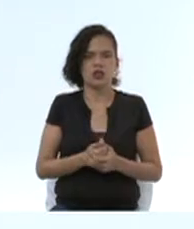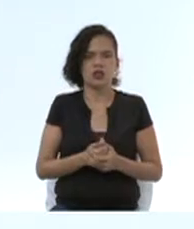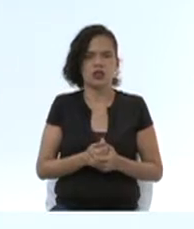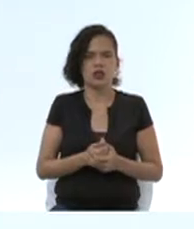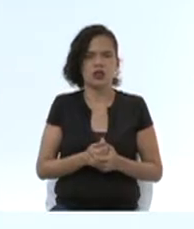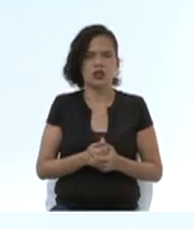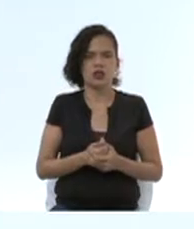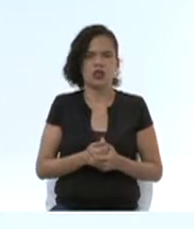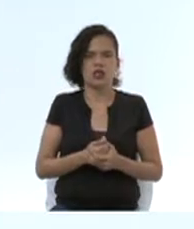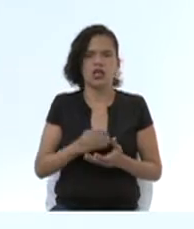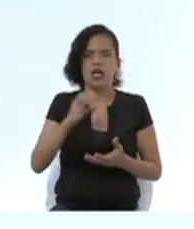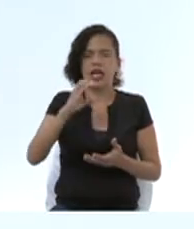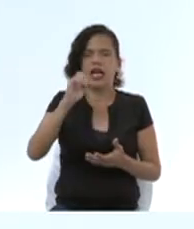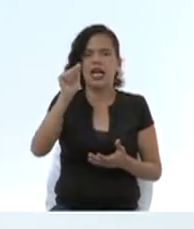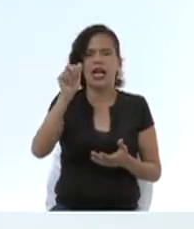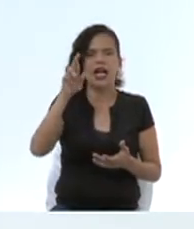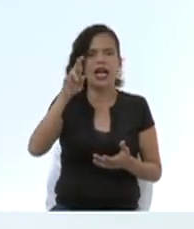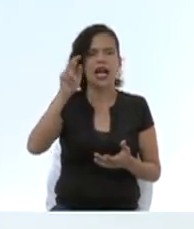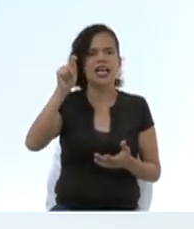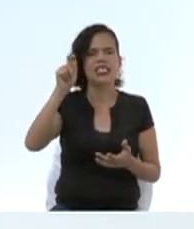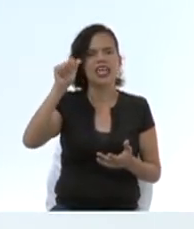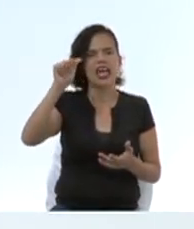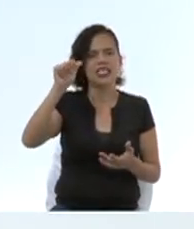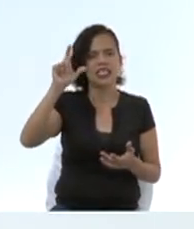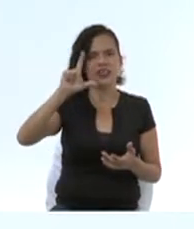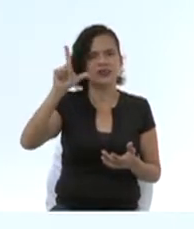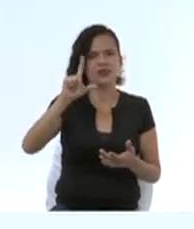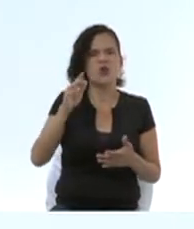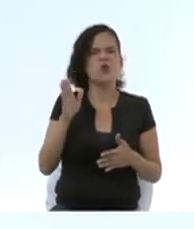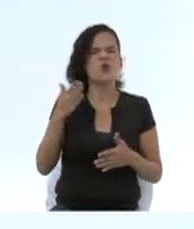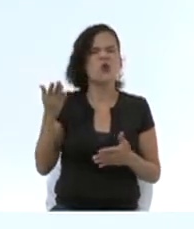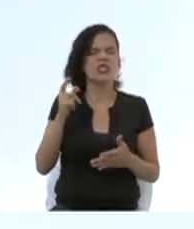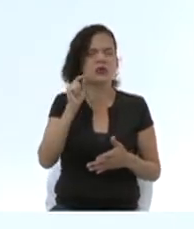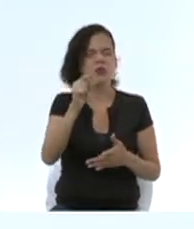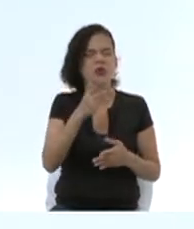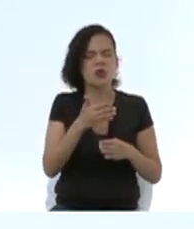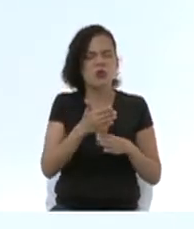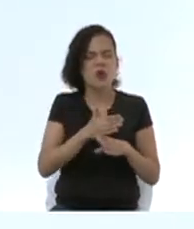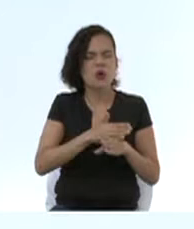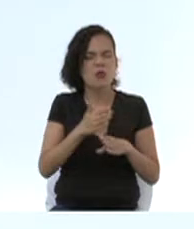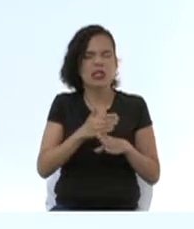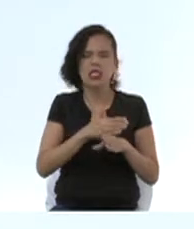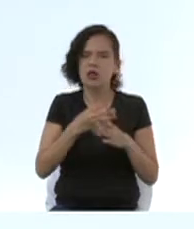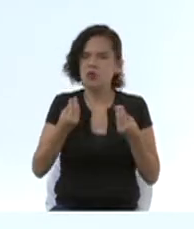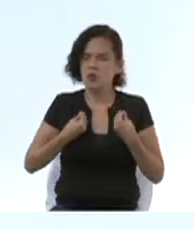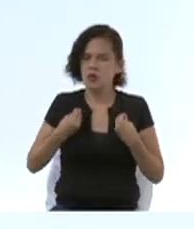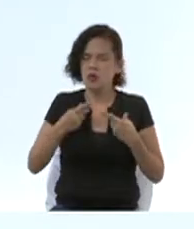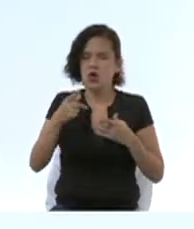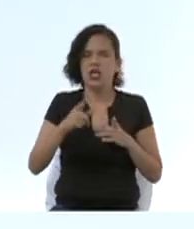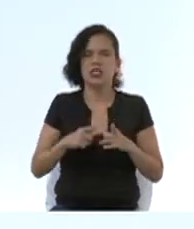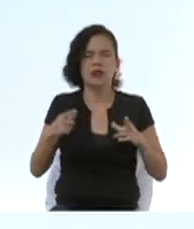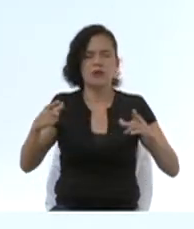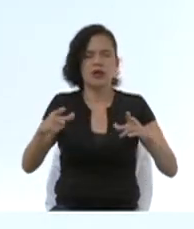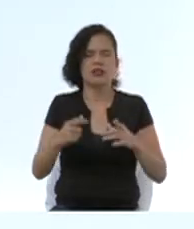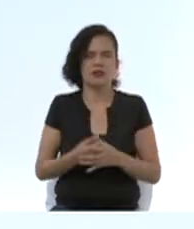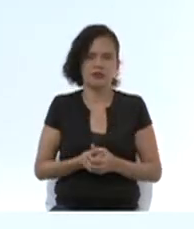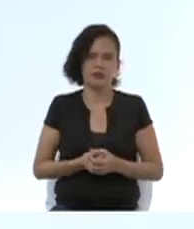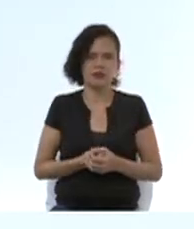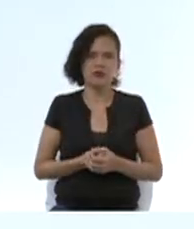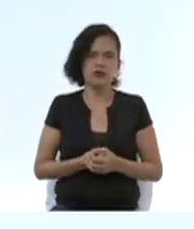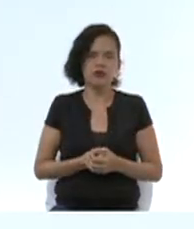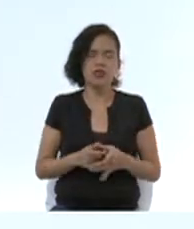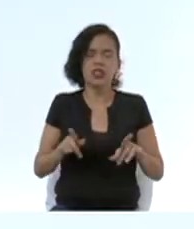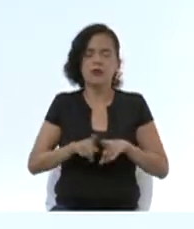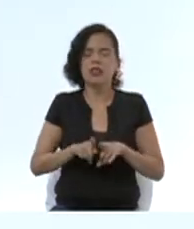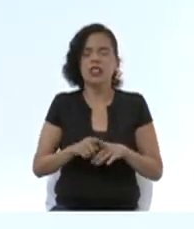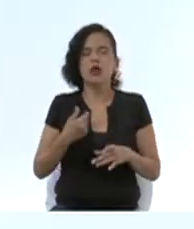el director de piso, el señor Cartaya, y le dije, ¿cuántos momentos no hemos compartido y no hemos vivido en este espacio, en este estudio? E incluso tengo